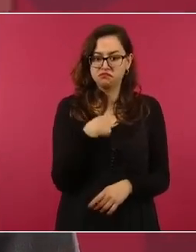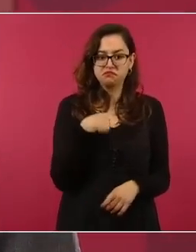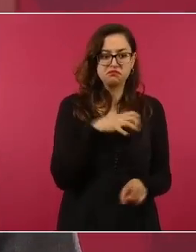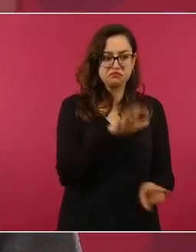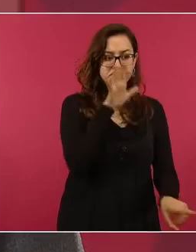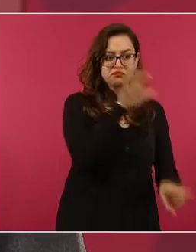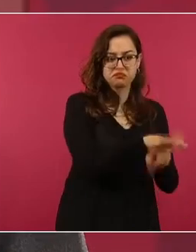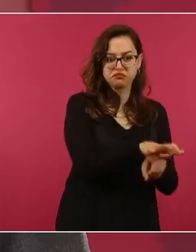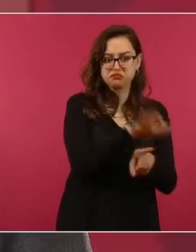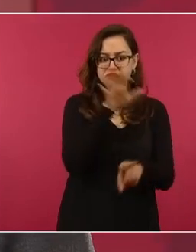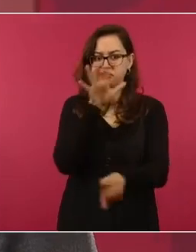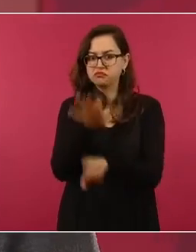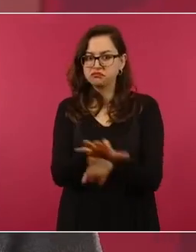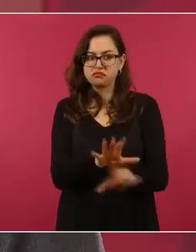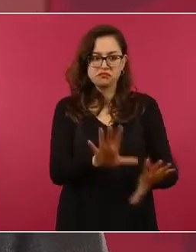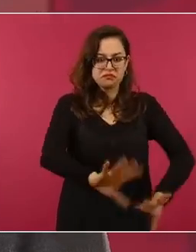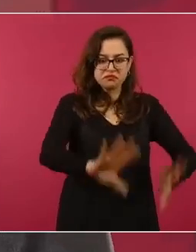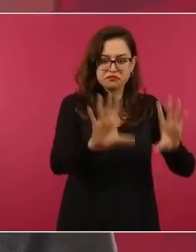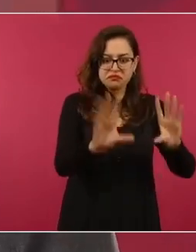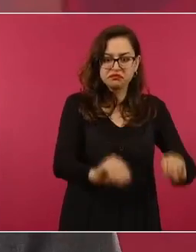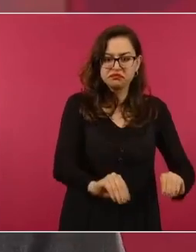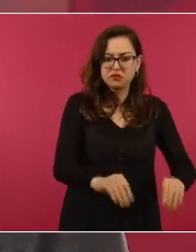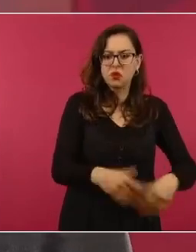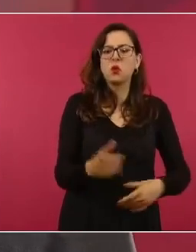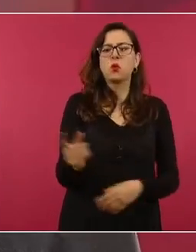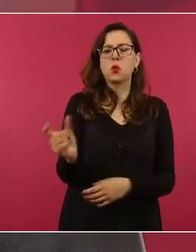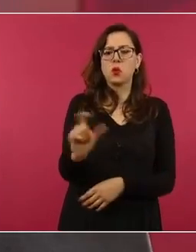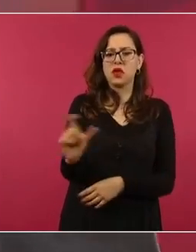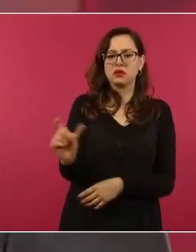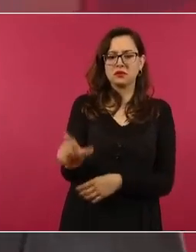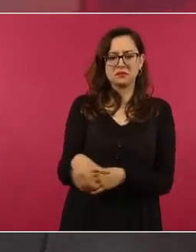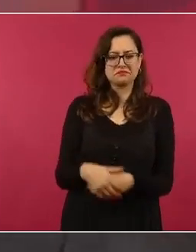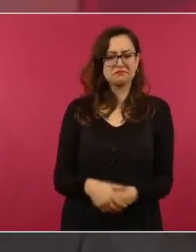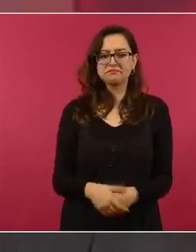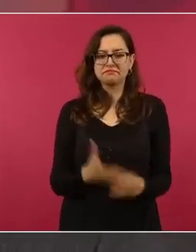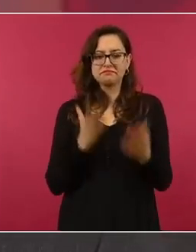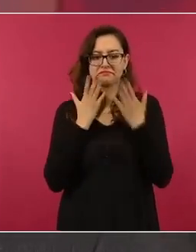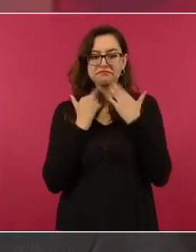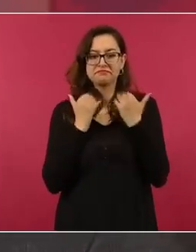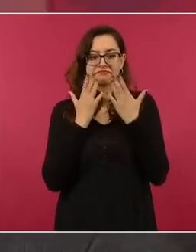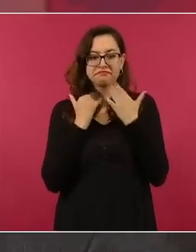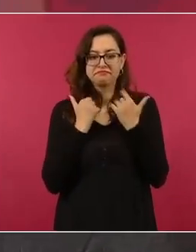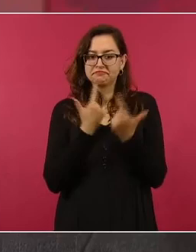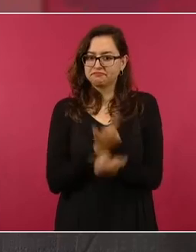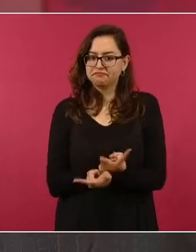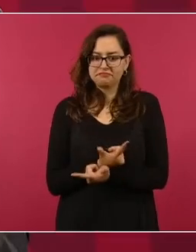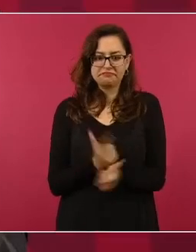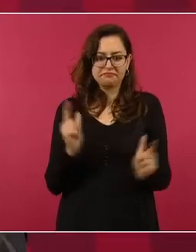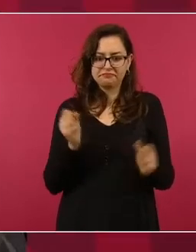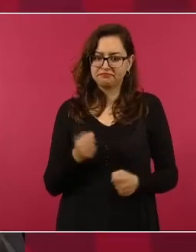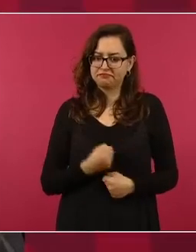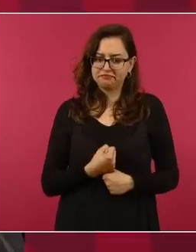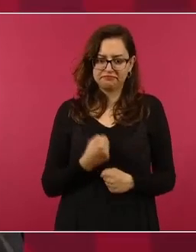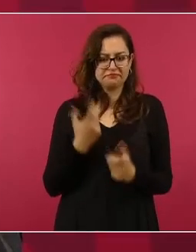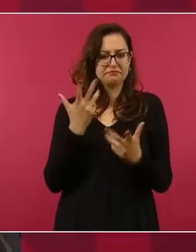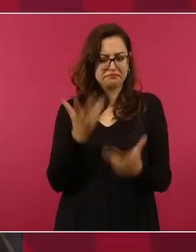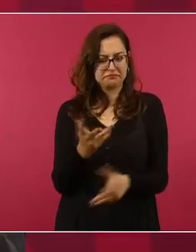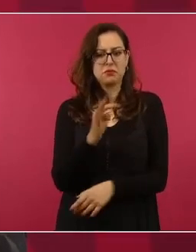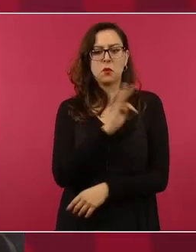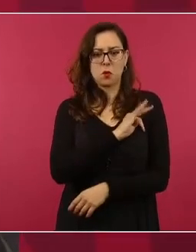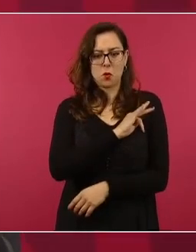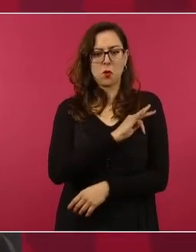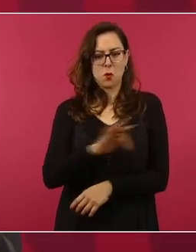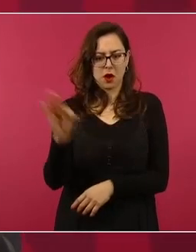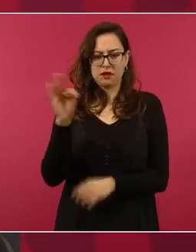hay libertades. Entonces vamos a seguir adelante, garantizando todas las libertades. Y es